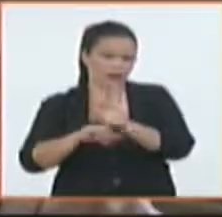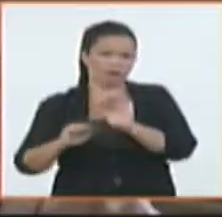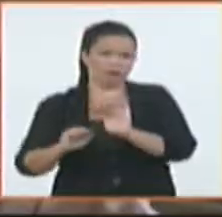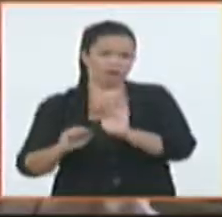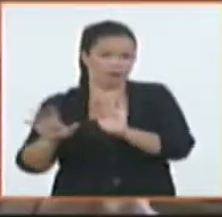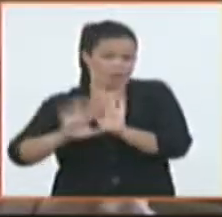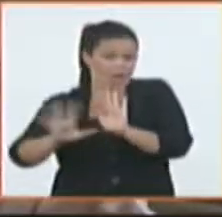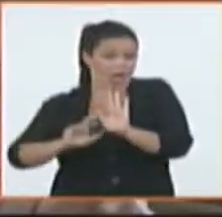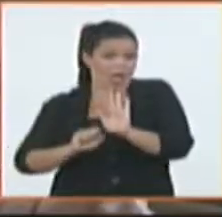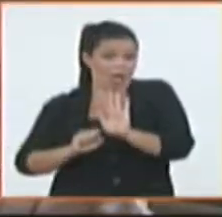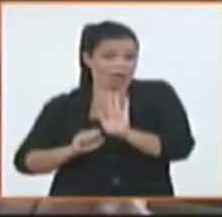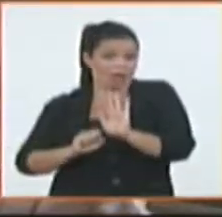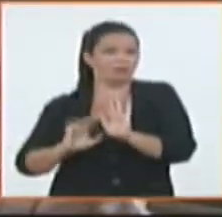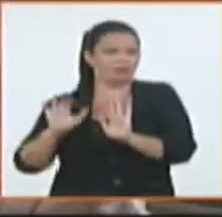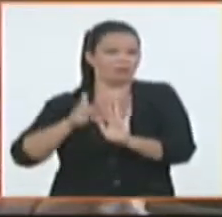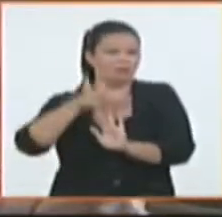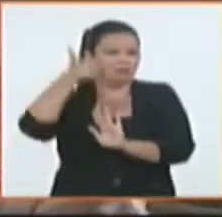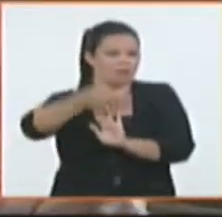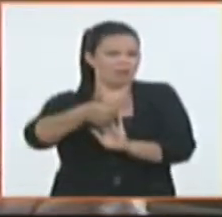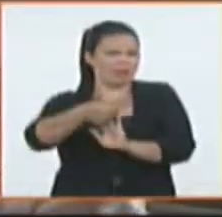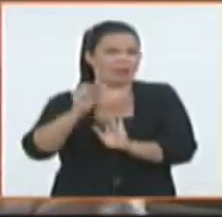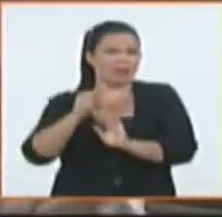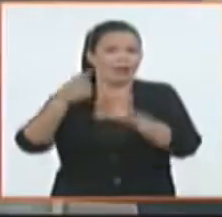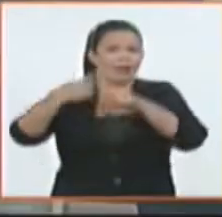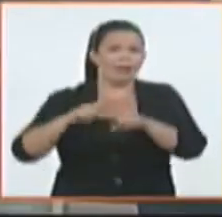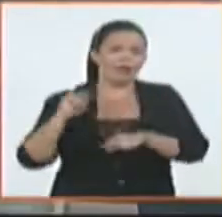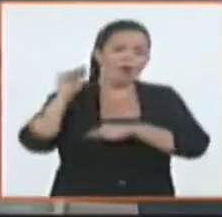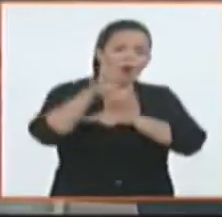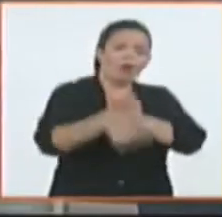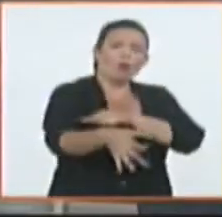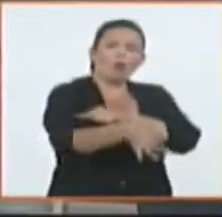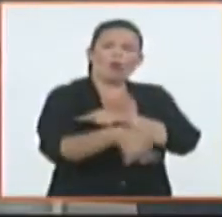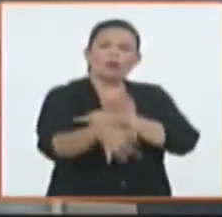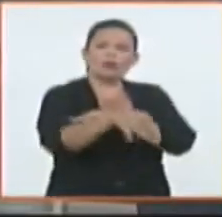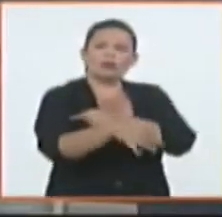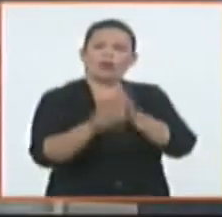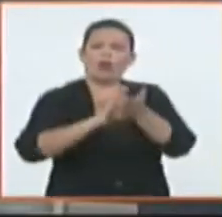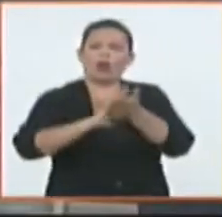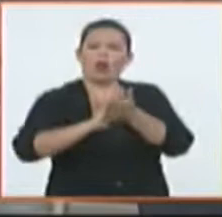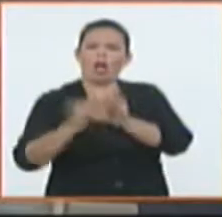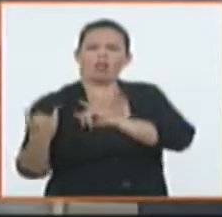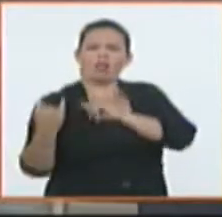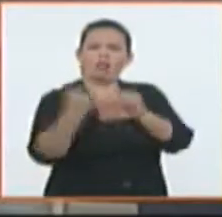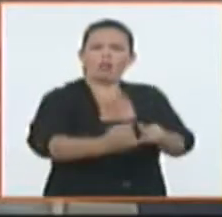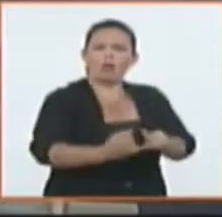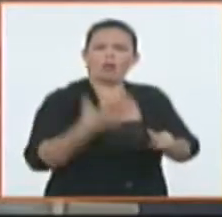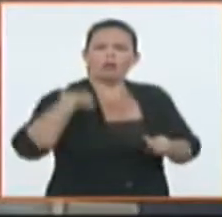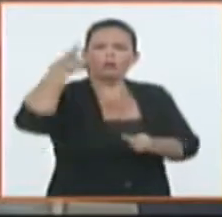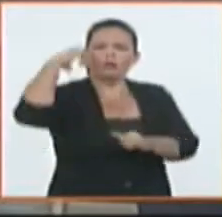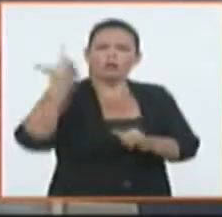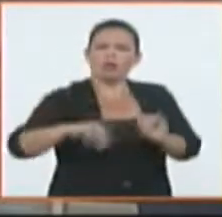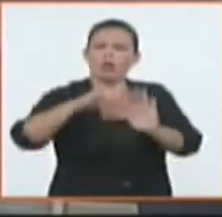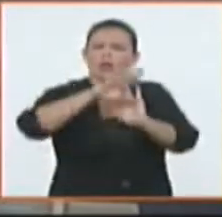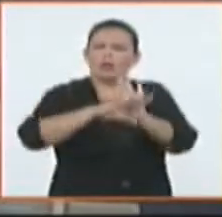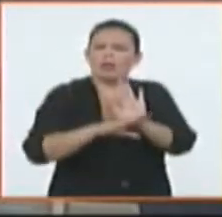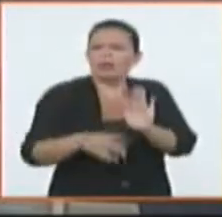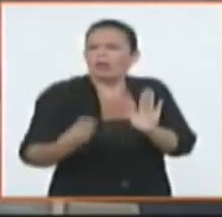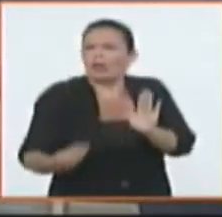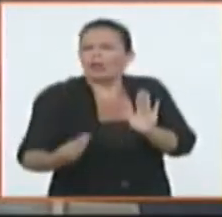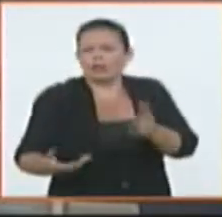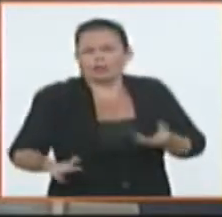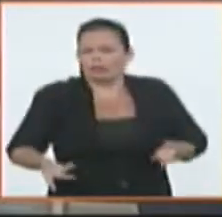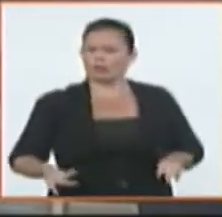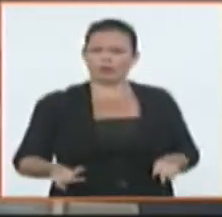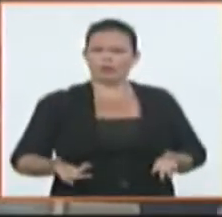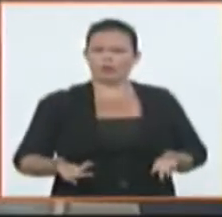en un municipio que no conocen las medidas que estamos planteando. Y no podemos permitir que se apruebe una norma en el gobierno del